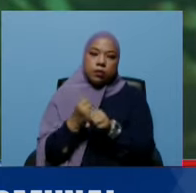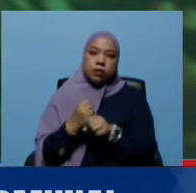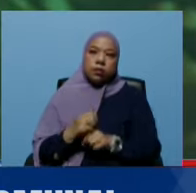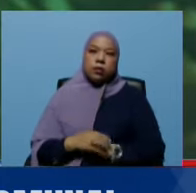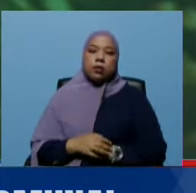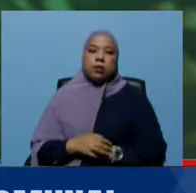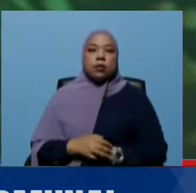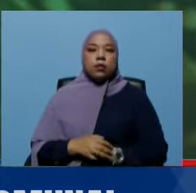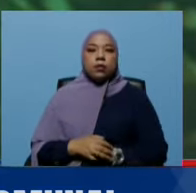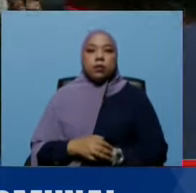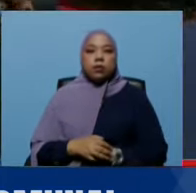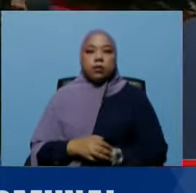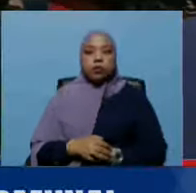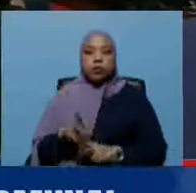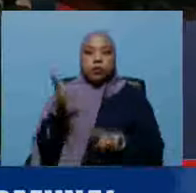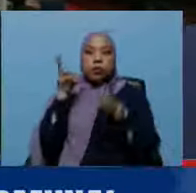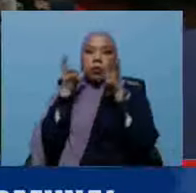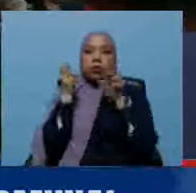¿qué dicen allá? No escucho.